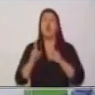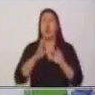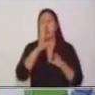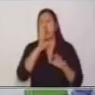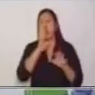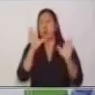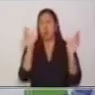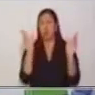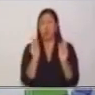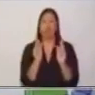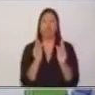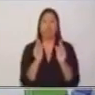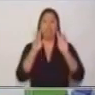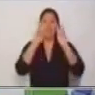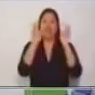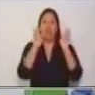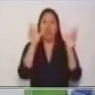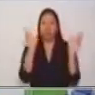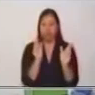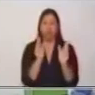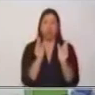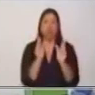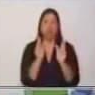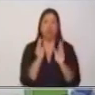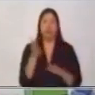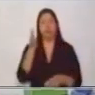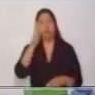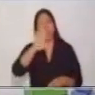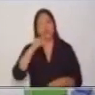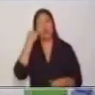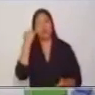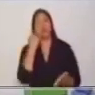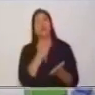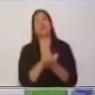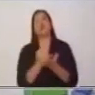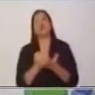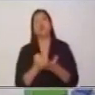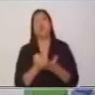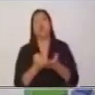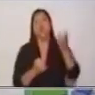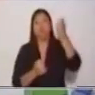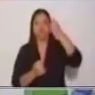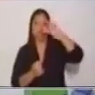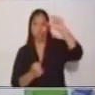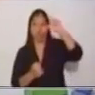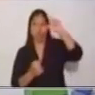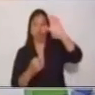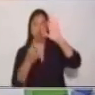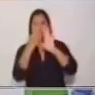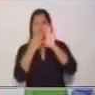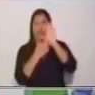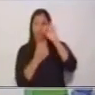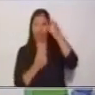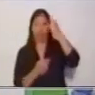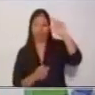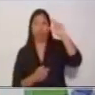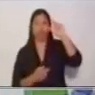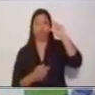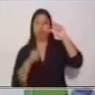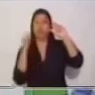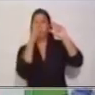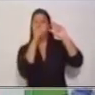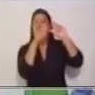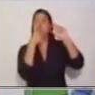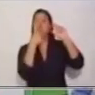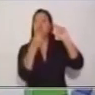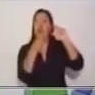brevedad. Luego la introducción. El primer párrafo es la introducción. Con frecuencia escucho elogiar la